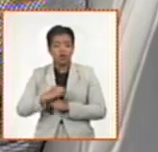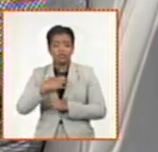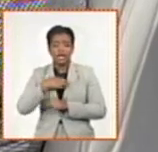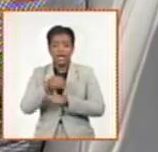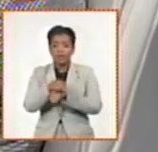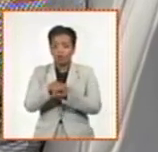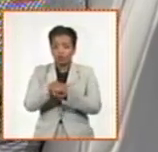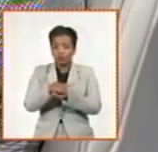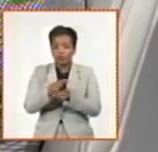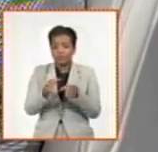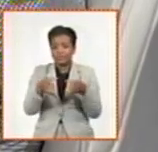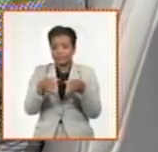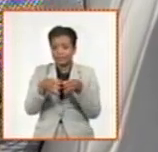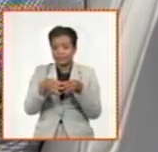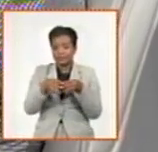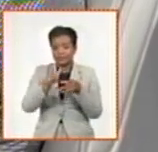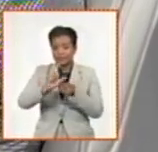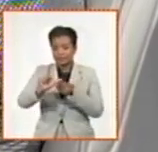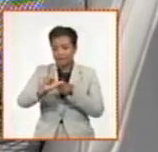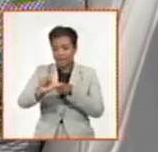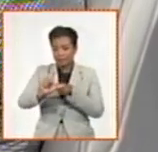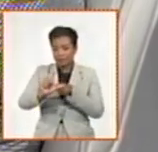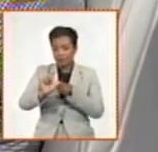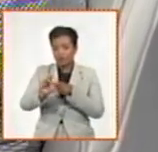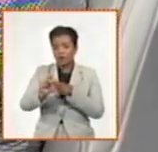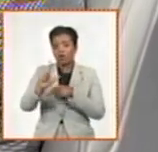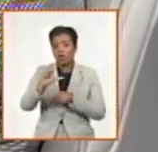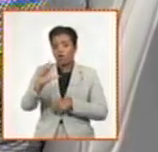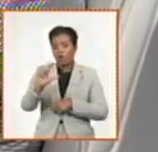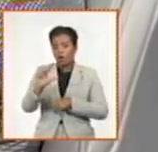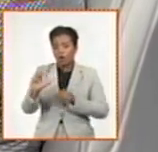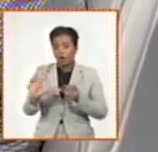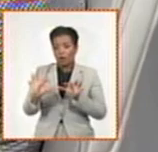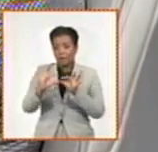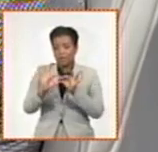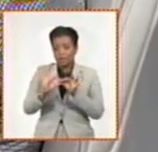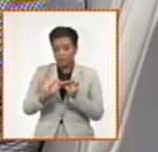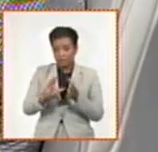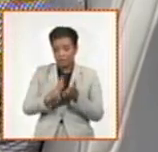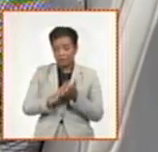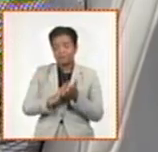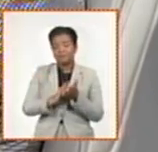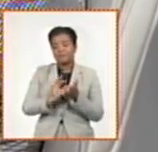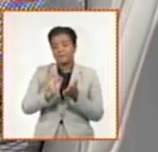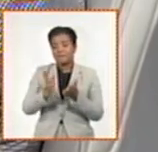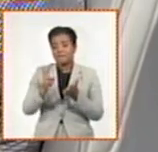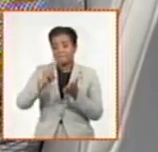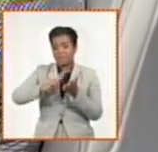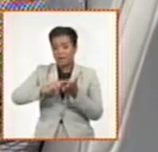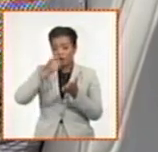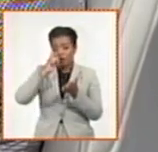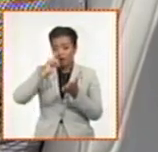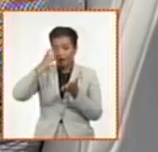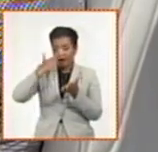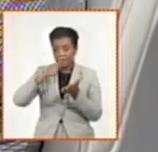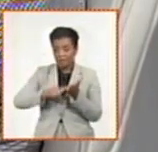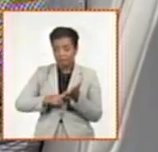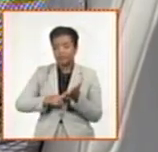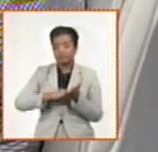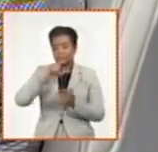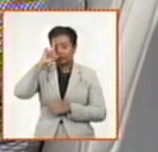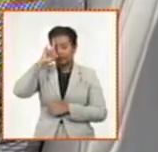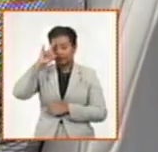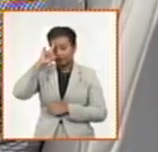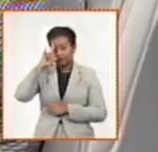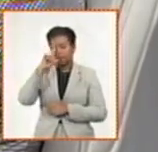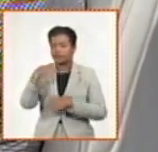diversidad. Suya. Sí, en nuestra finca. ¿Usted es una CCS? Una CCS, campesino a la CCS Rigoberto Cocho, municipio de Temis. Es decir, que es una diversidad